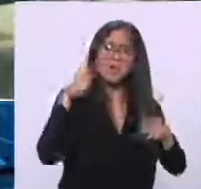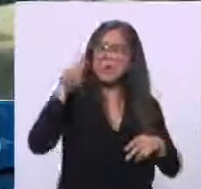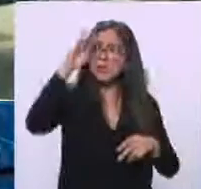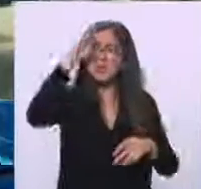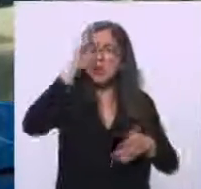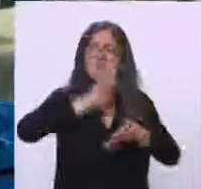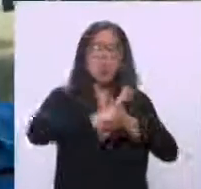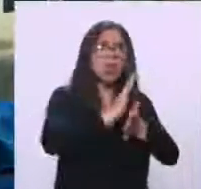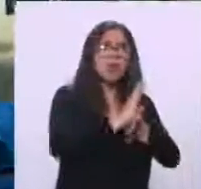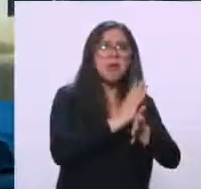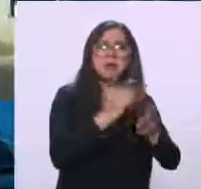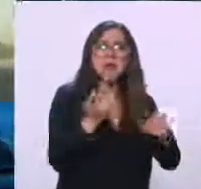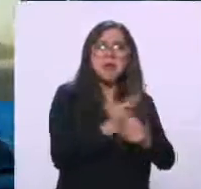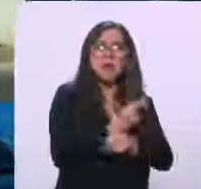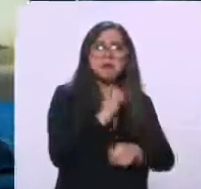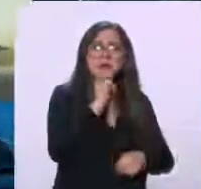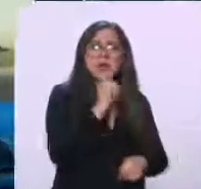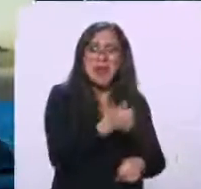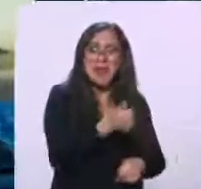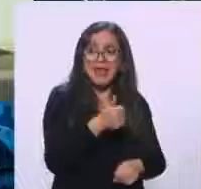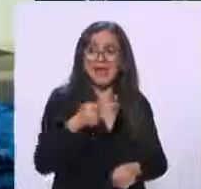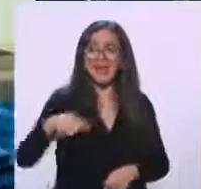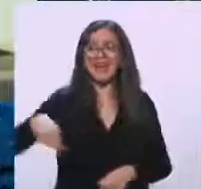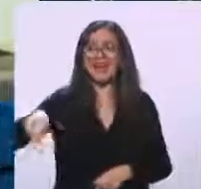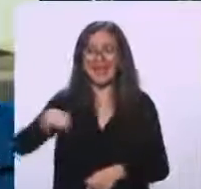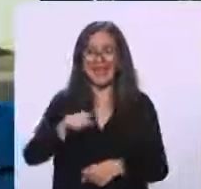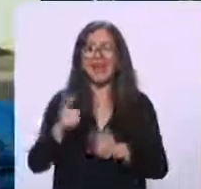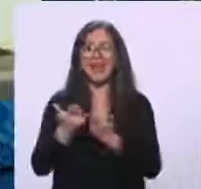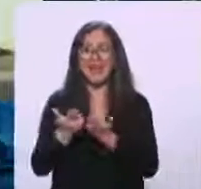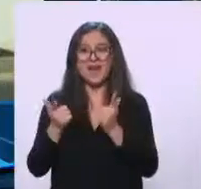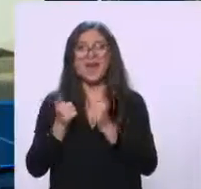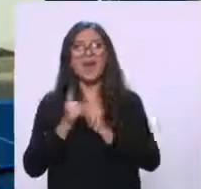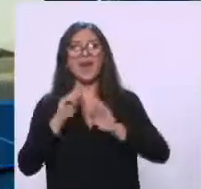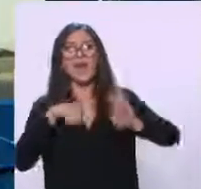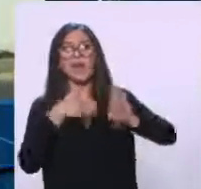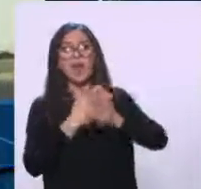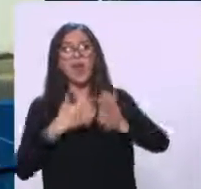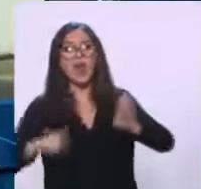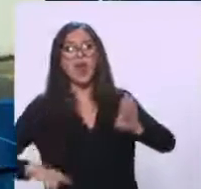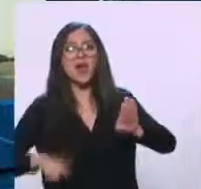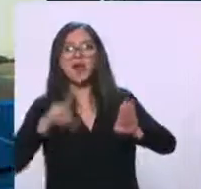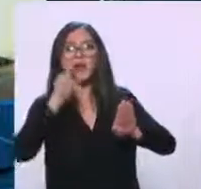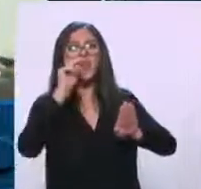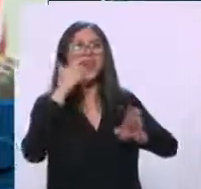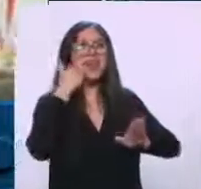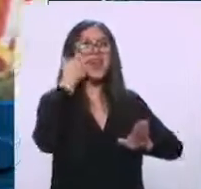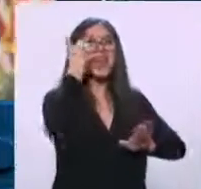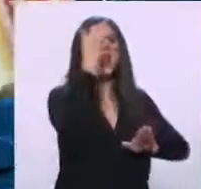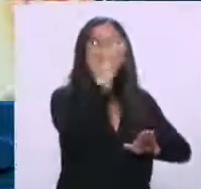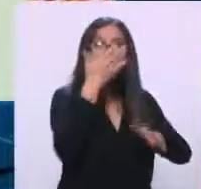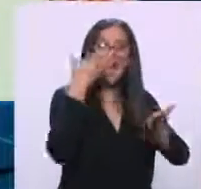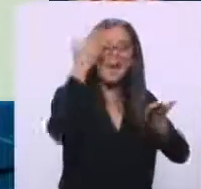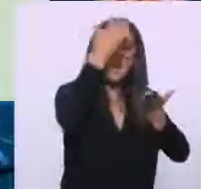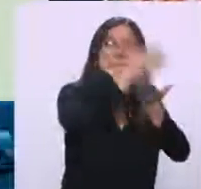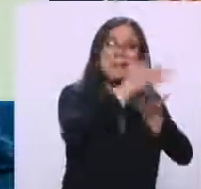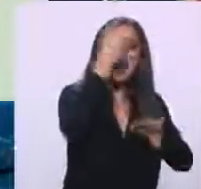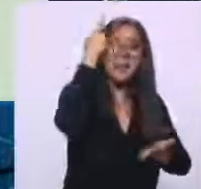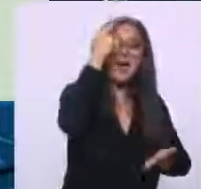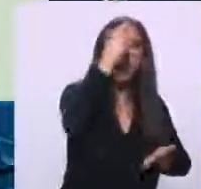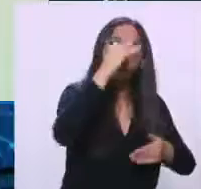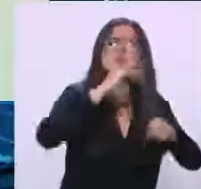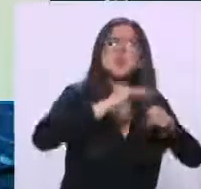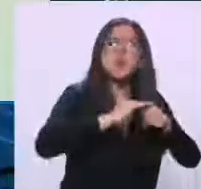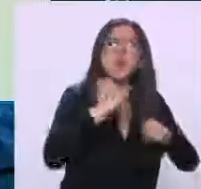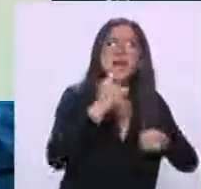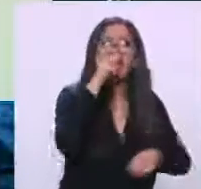eso no querían que fuera, porque sabían que si el presidente López Obrador viajaba a los Estados Unidos, le iba a ir